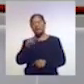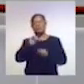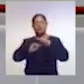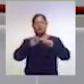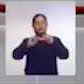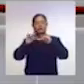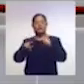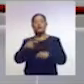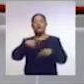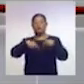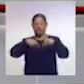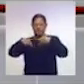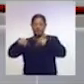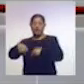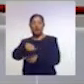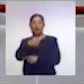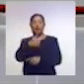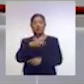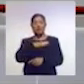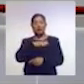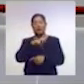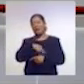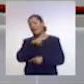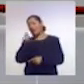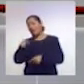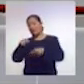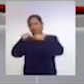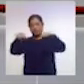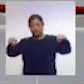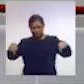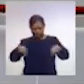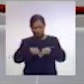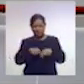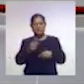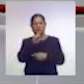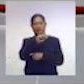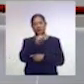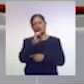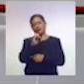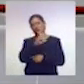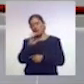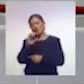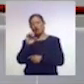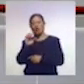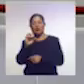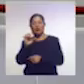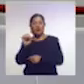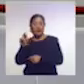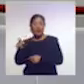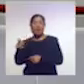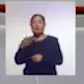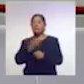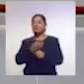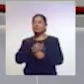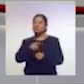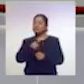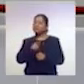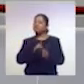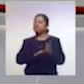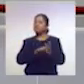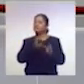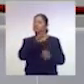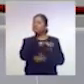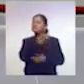11 ha estado en el street soccer y posteriormente se ha convertido en una de las estrategas que ha llevado al equipo mexicano